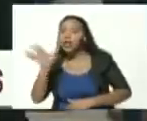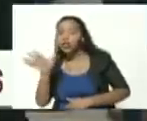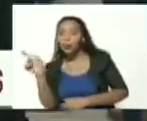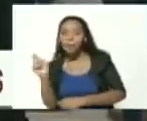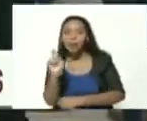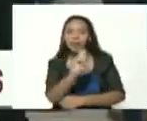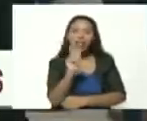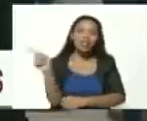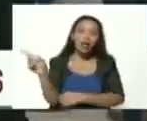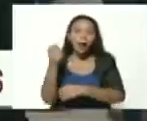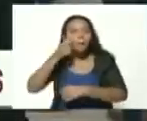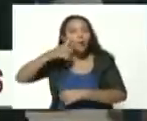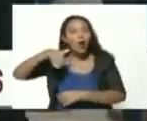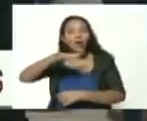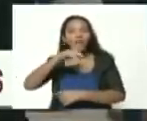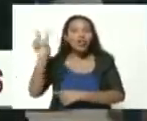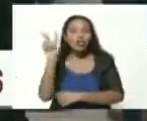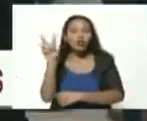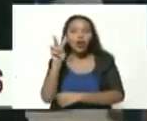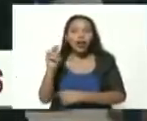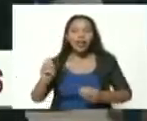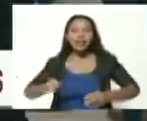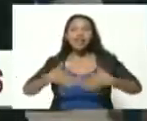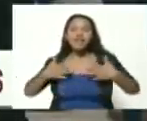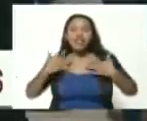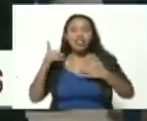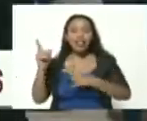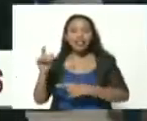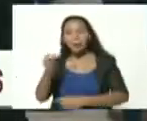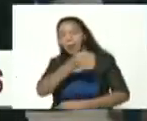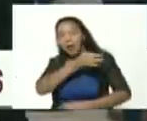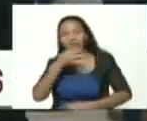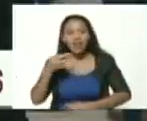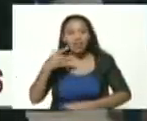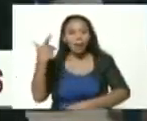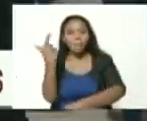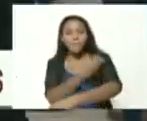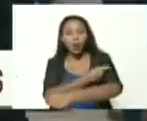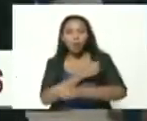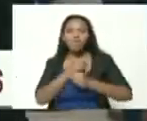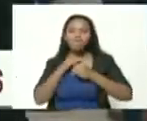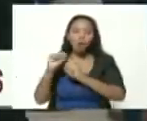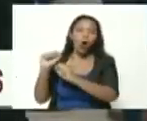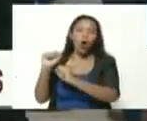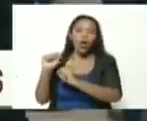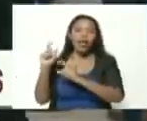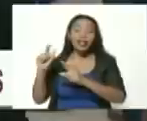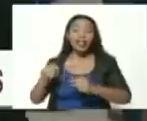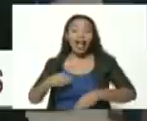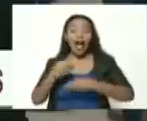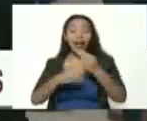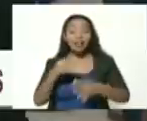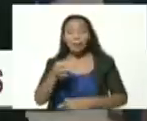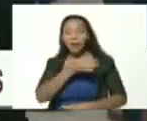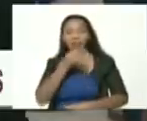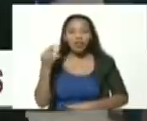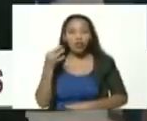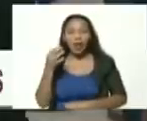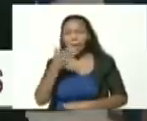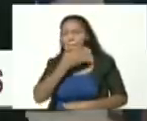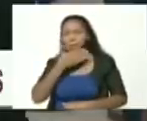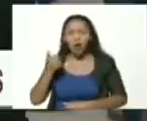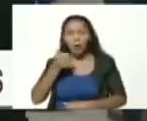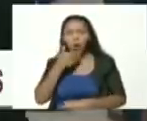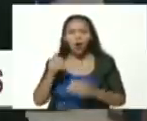y que sea el pueblo venezolano que disfrute de esta extraordinaria vacuna que, bueno, goza de una eficacia de las mejores